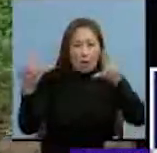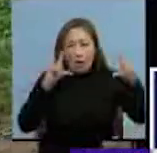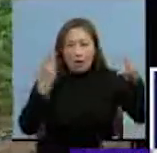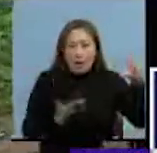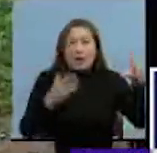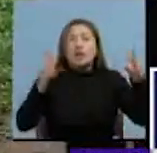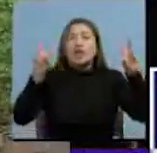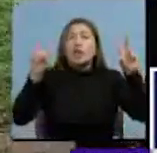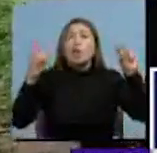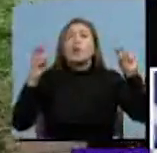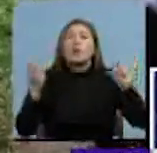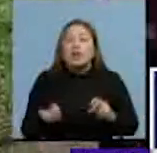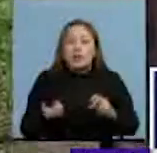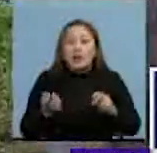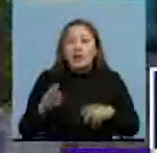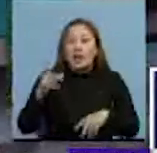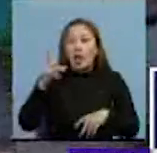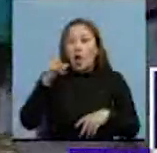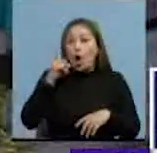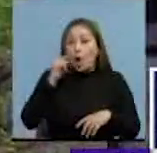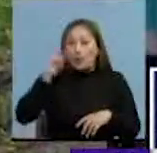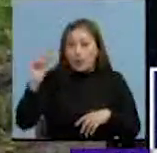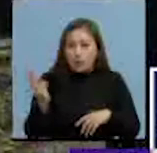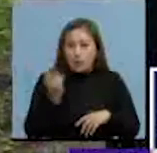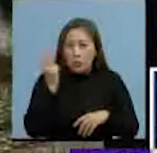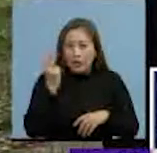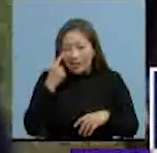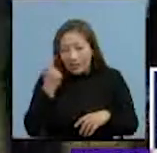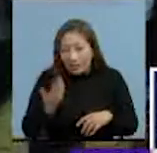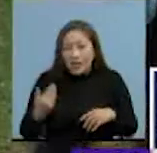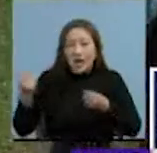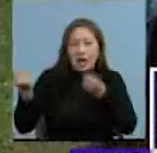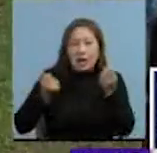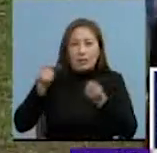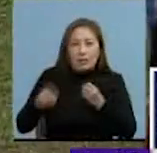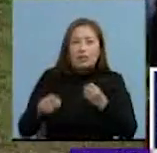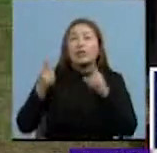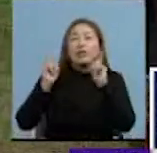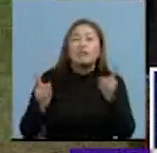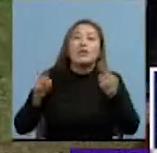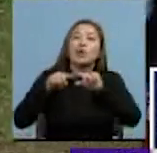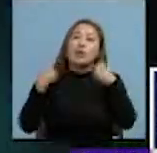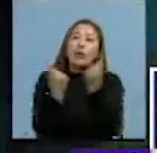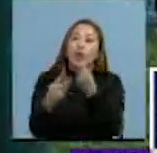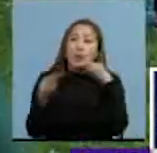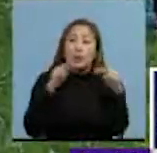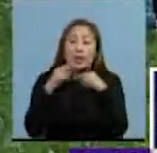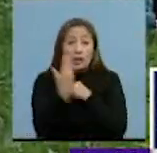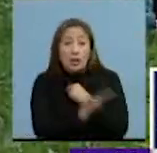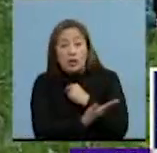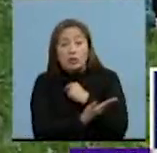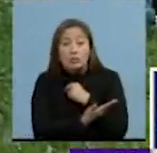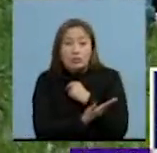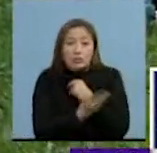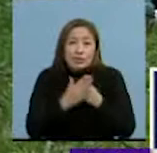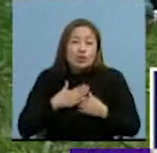tema del hermano que falleció y estaba en camioneta, y bueno, el tema también del comedor y el resto de las imágenes.